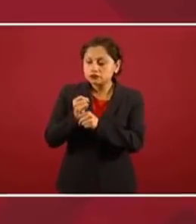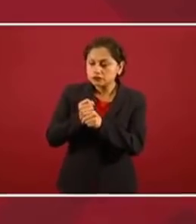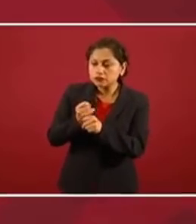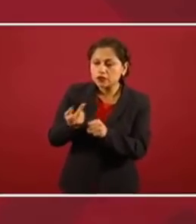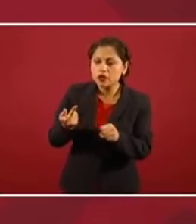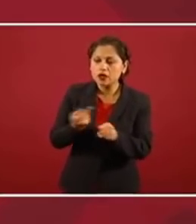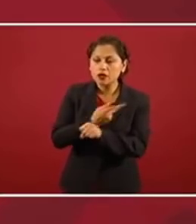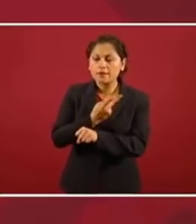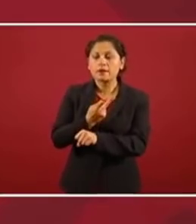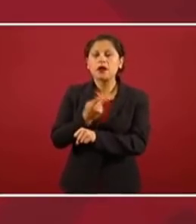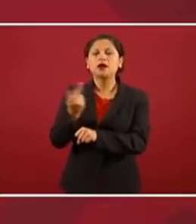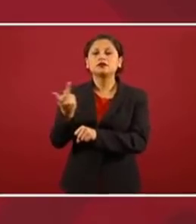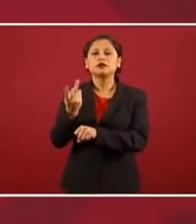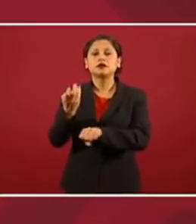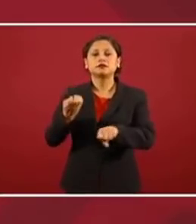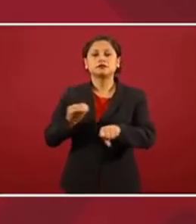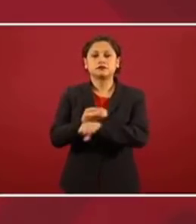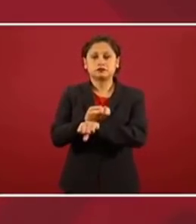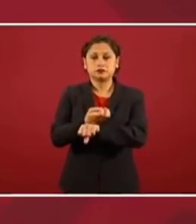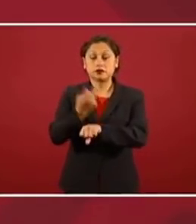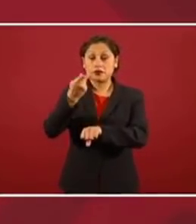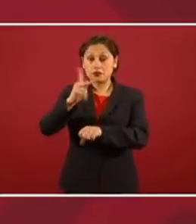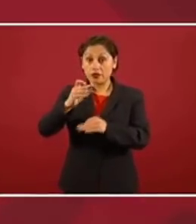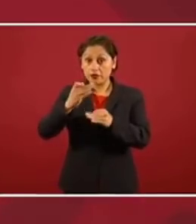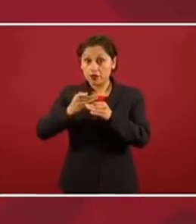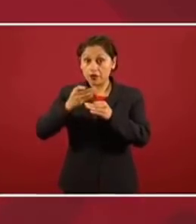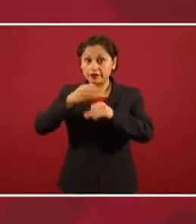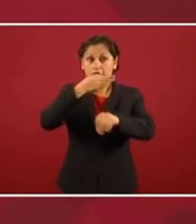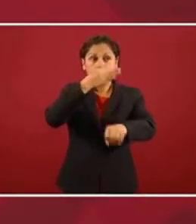es que no se les retenga